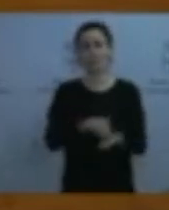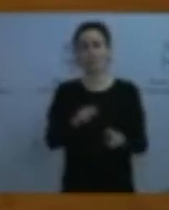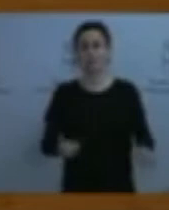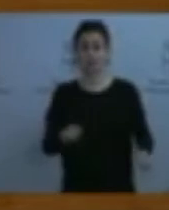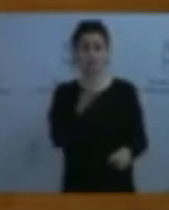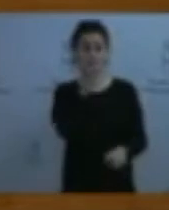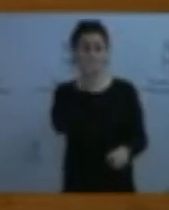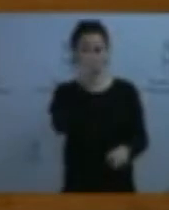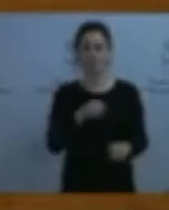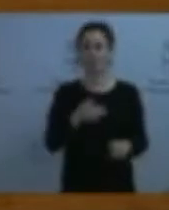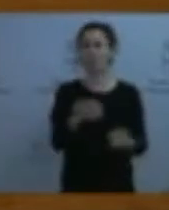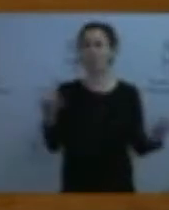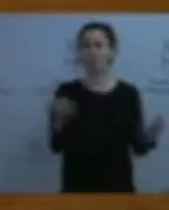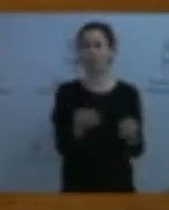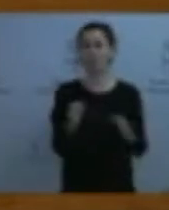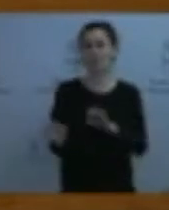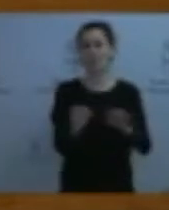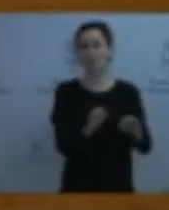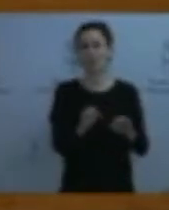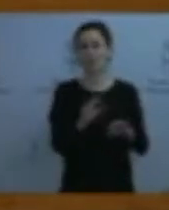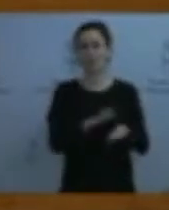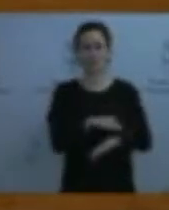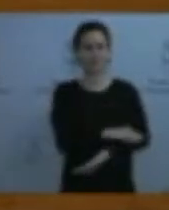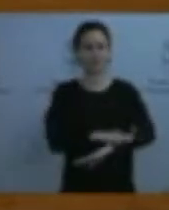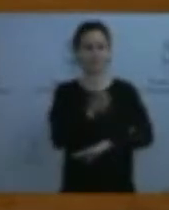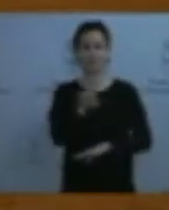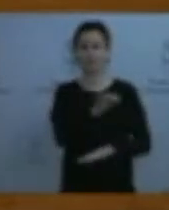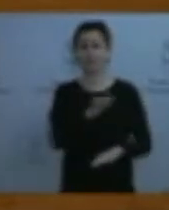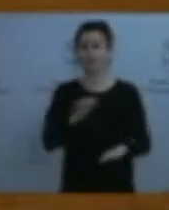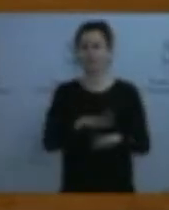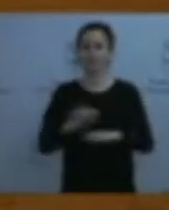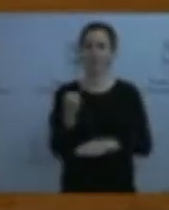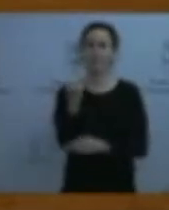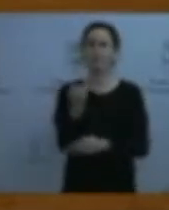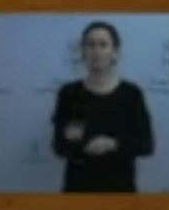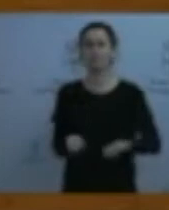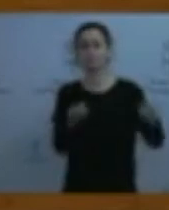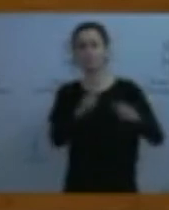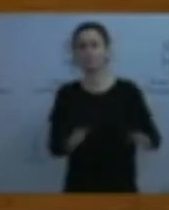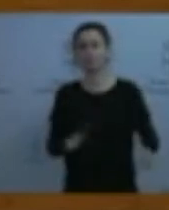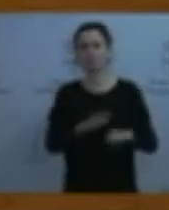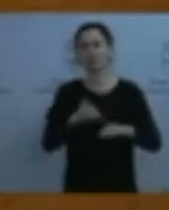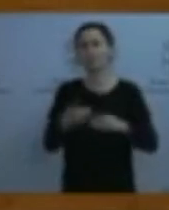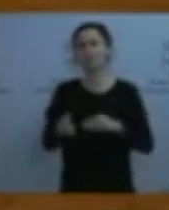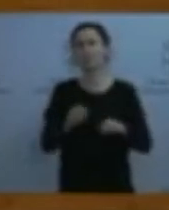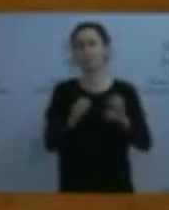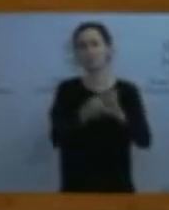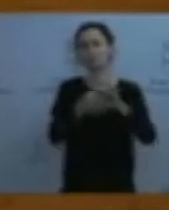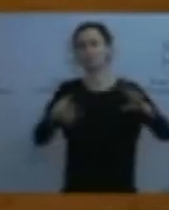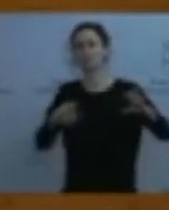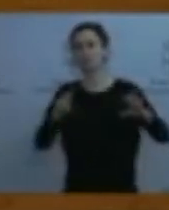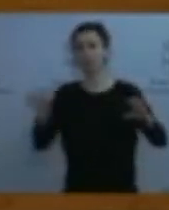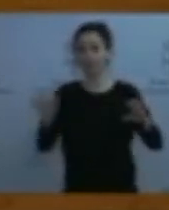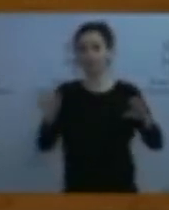hilo. ¿Qué preparativos ha puesto en marcha el Gobierno autonómico para informar y apoyar a los emigrados en el Reino Unido con vistas al Brexit? Me pedía preguntarle.